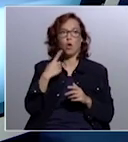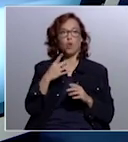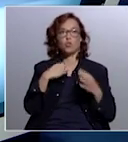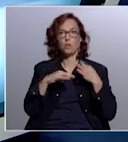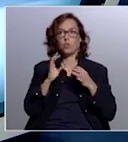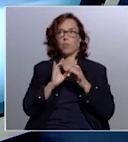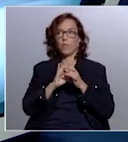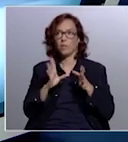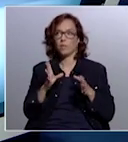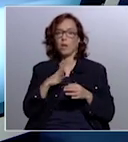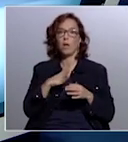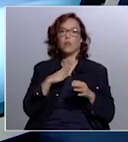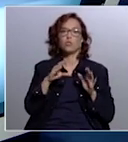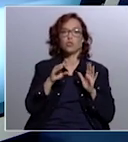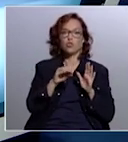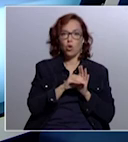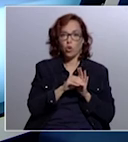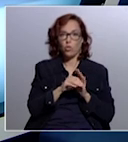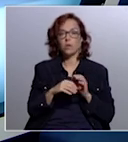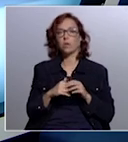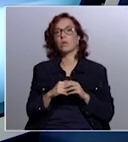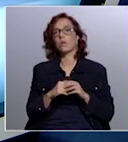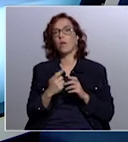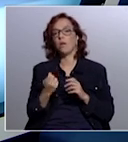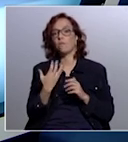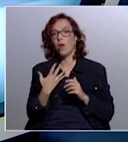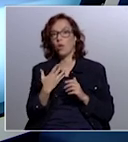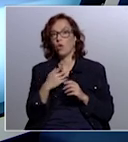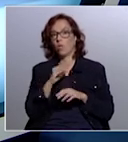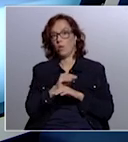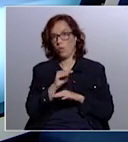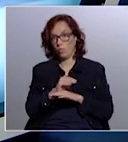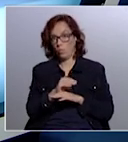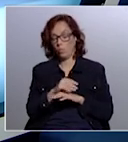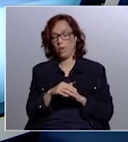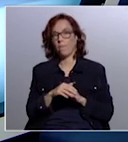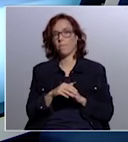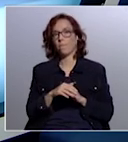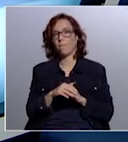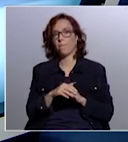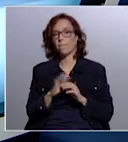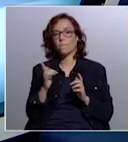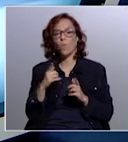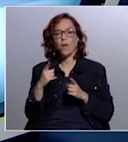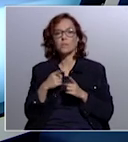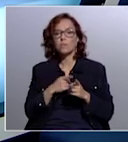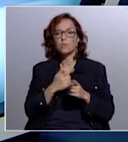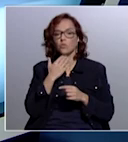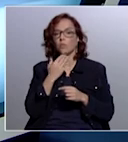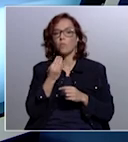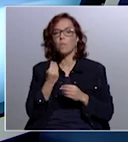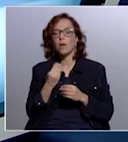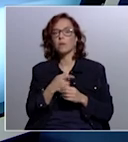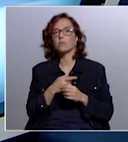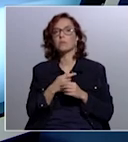lo hace el sobre hay muchos lugares que se hacen pensando en el valor de la cultura pero eso no quiere decir que hay un seguimiento no hacemos lo que le pasa a esa